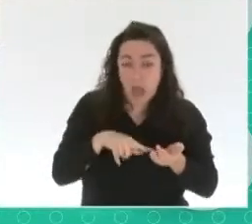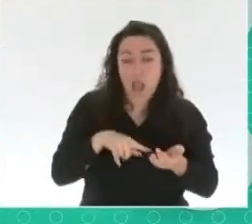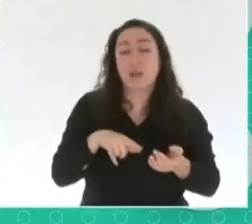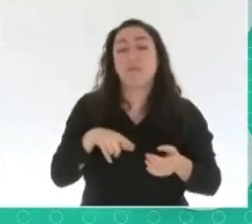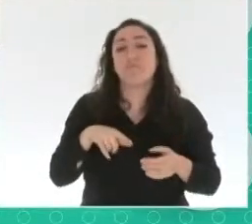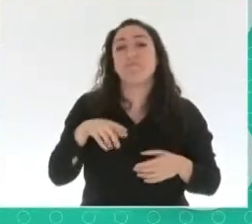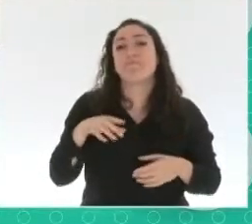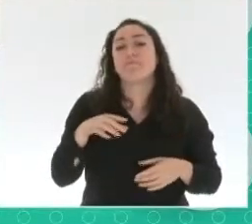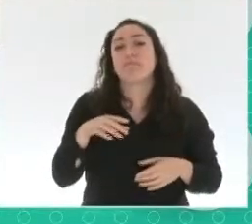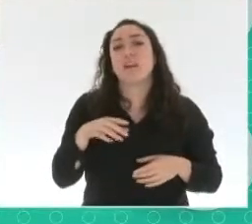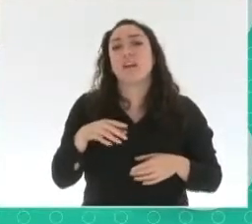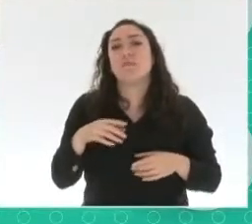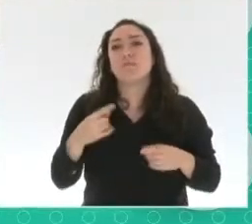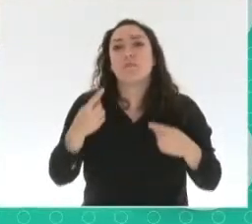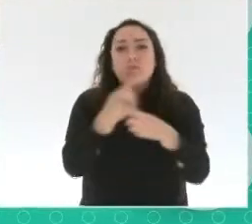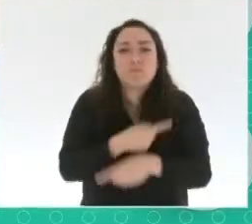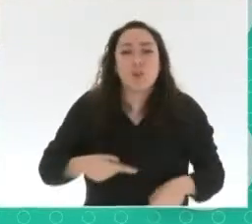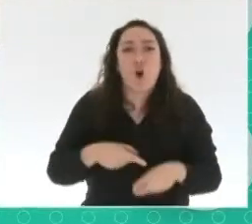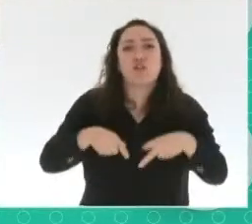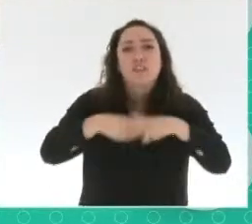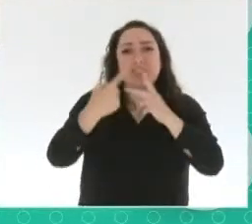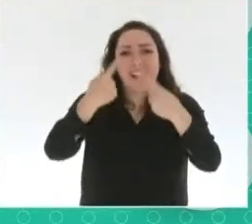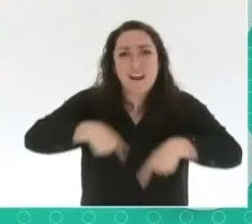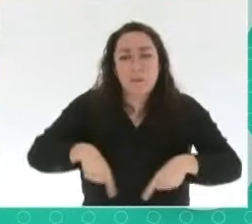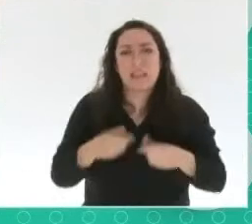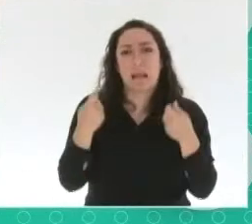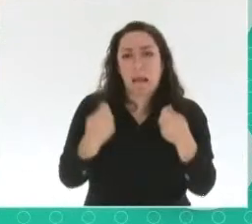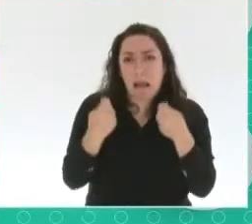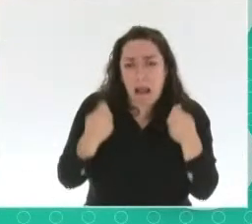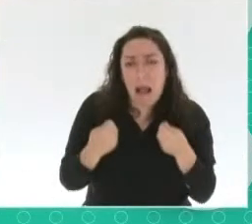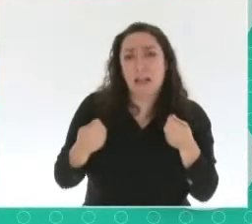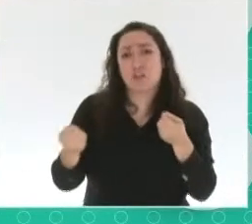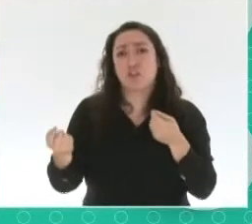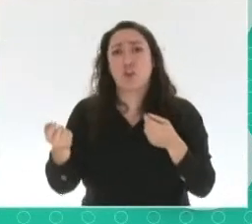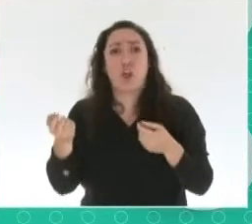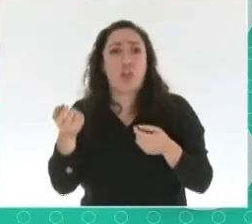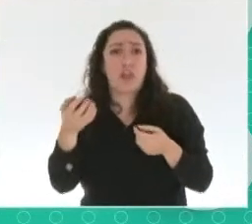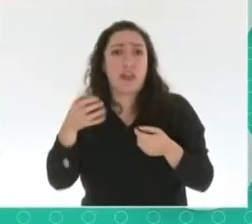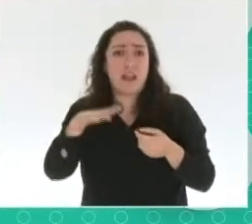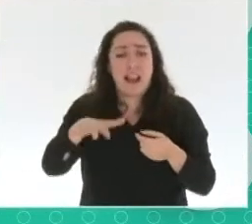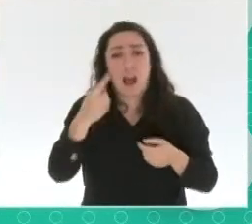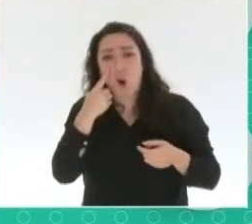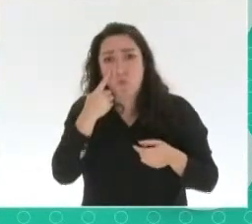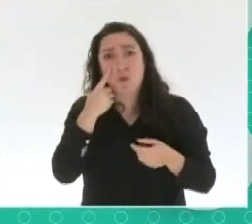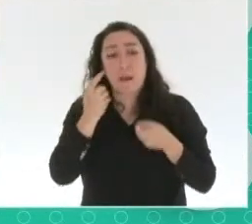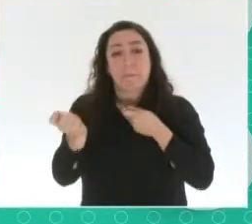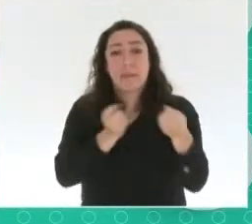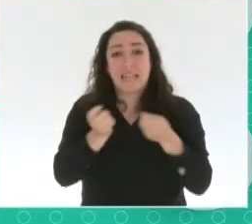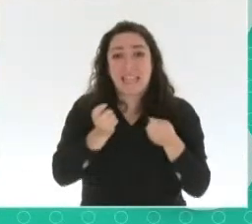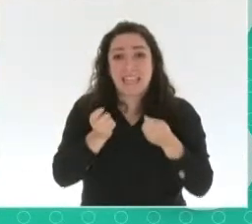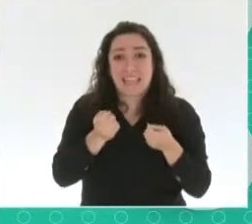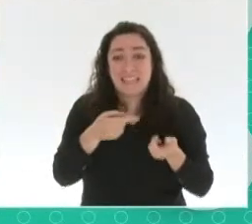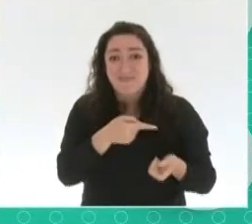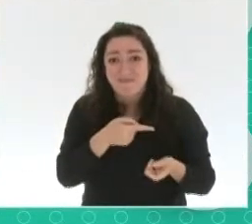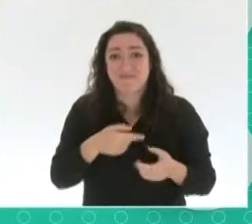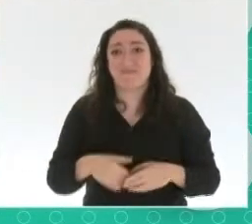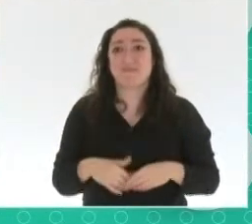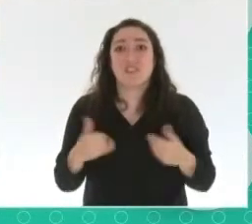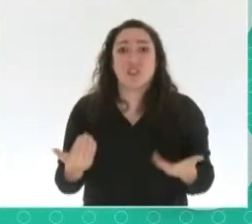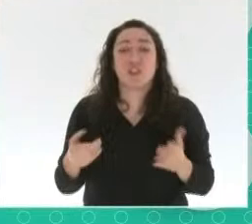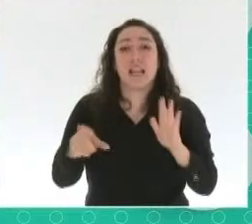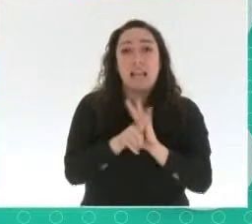los todos los insumos y gastos que puede realizar la comuna con lo cual yo estoy a favor de la